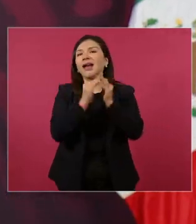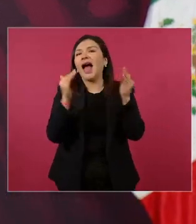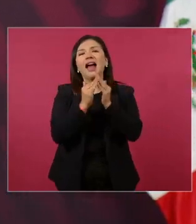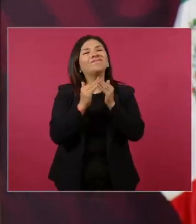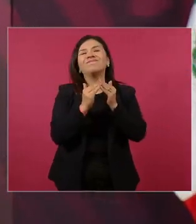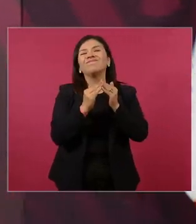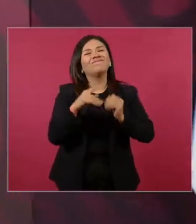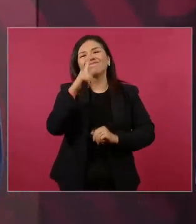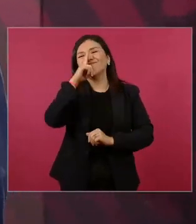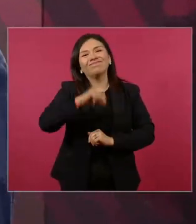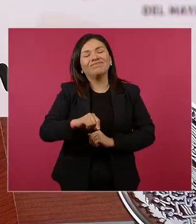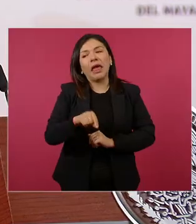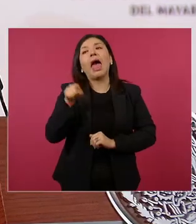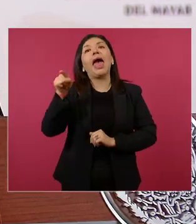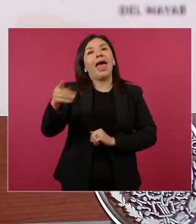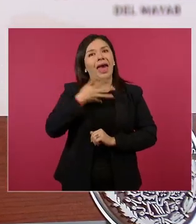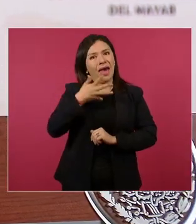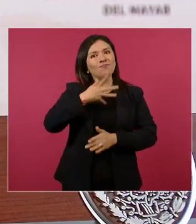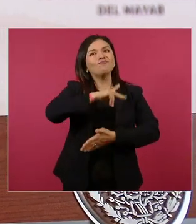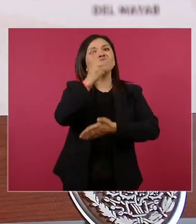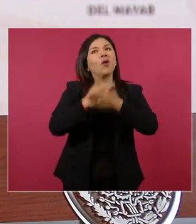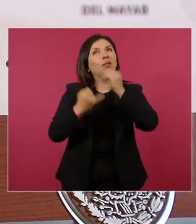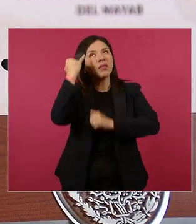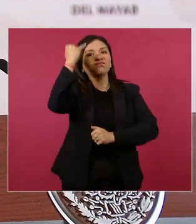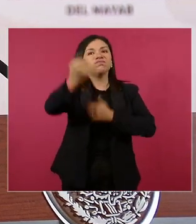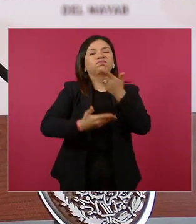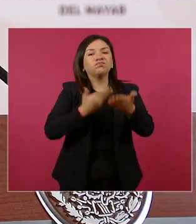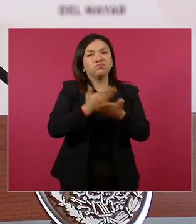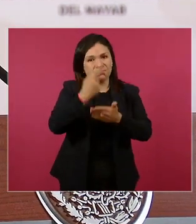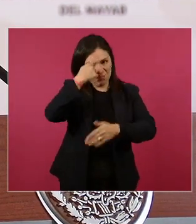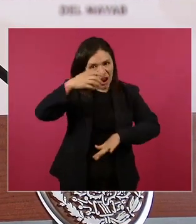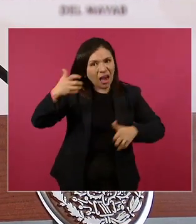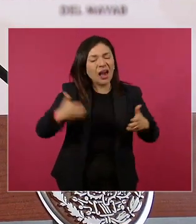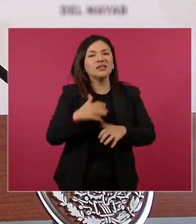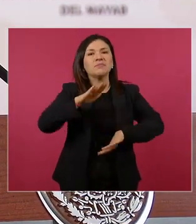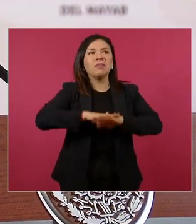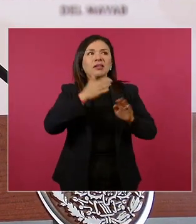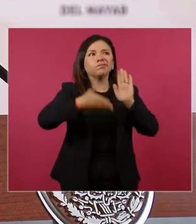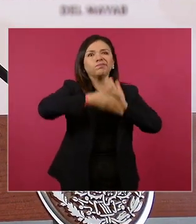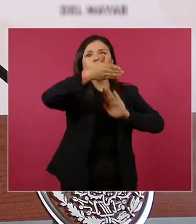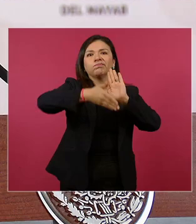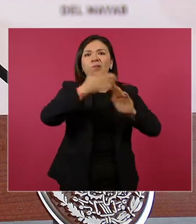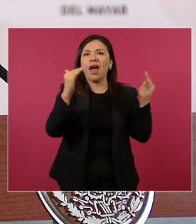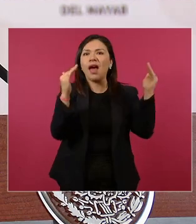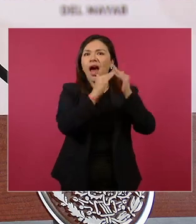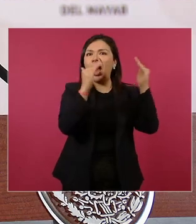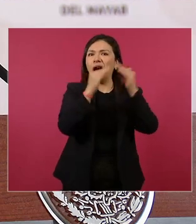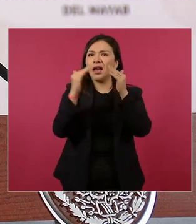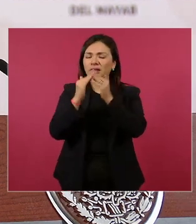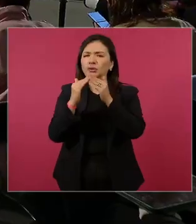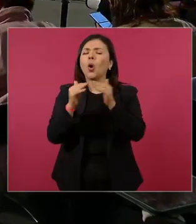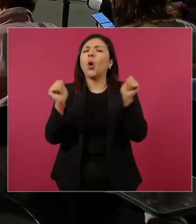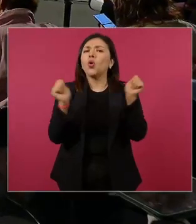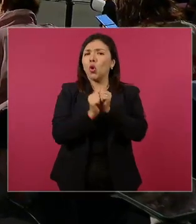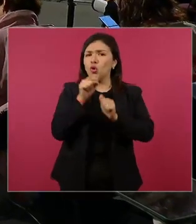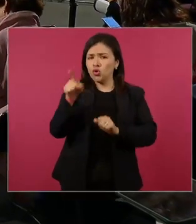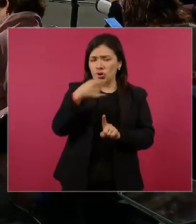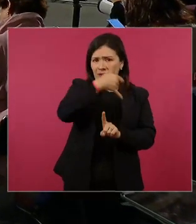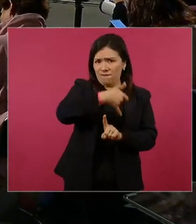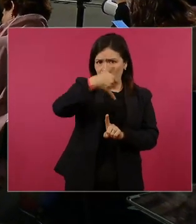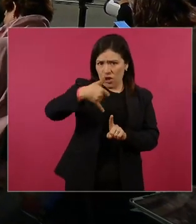y ella tiene un programa amplio de construcción de vivienda, tanto con el